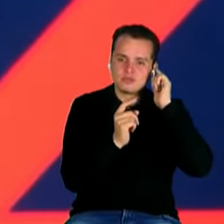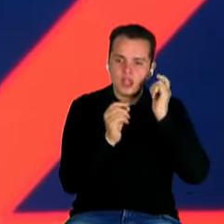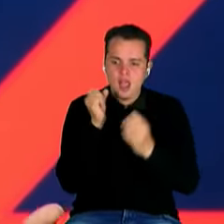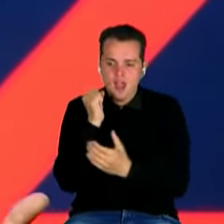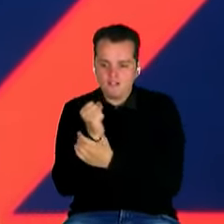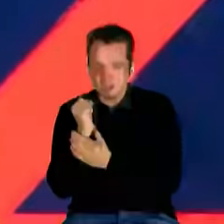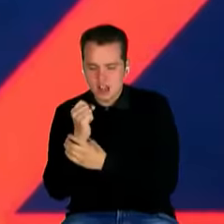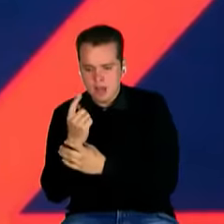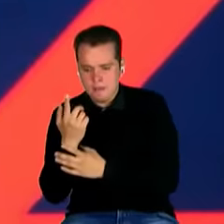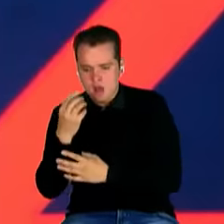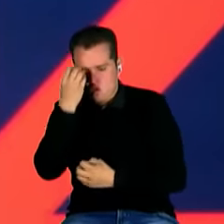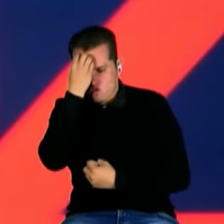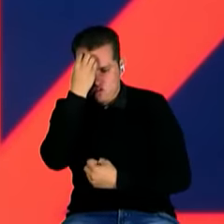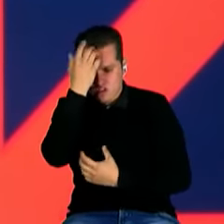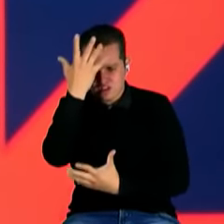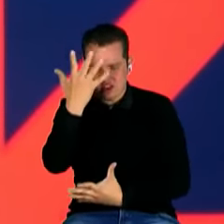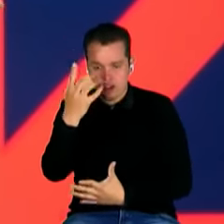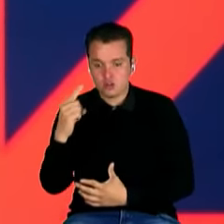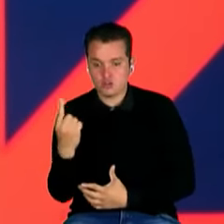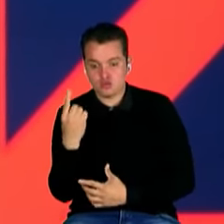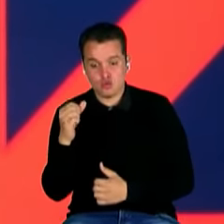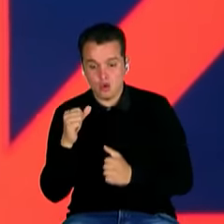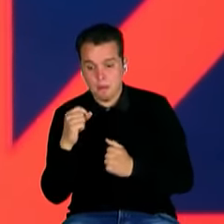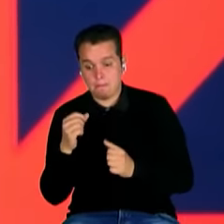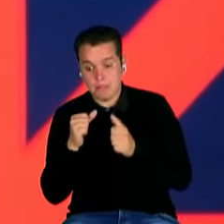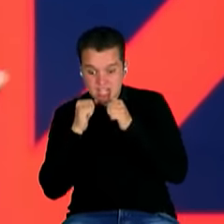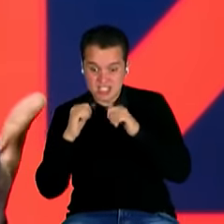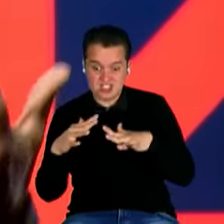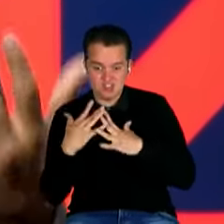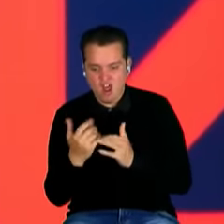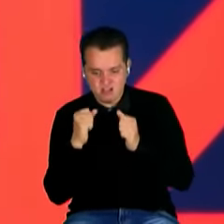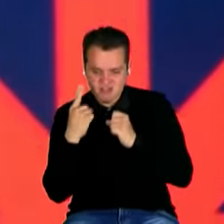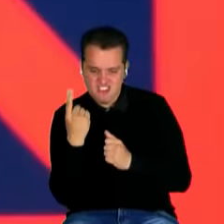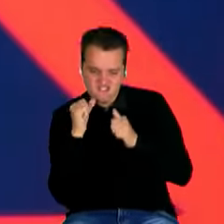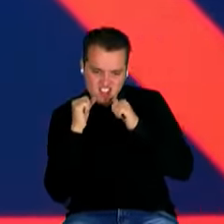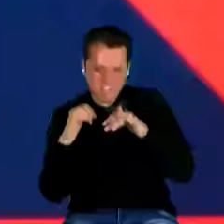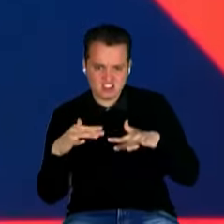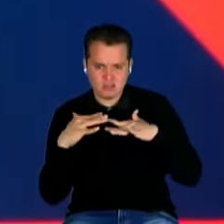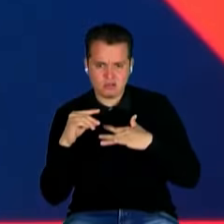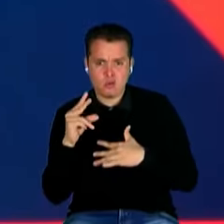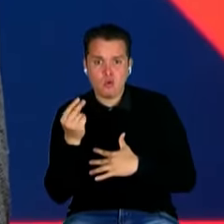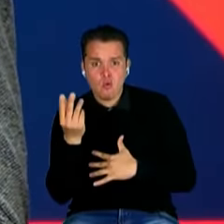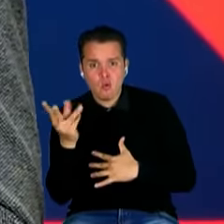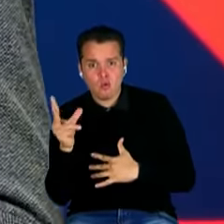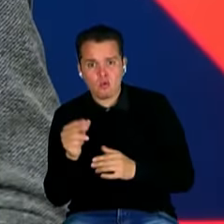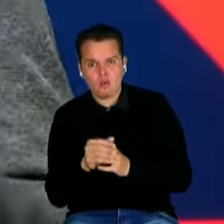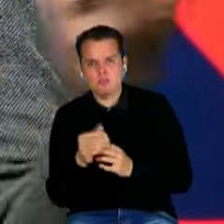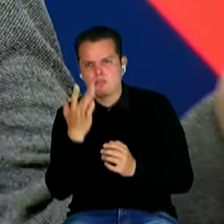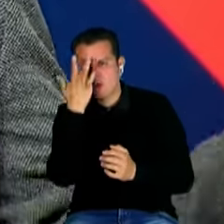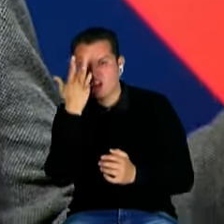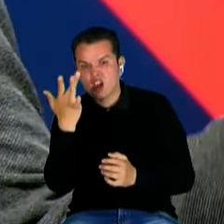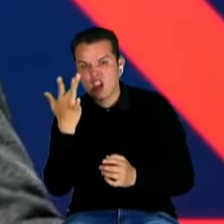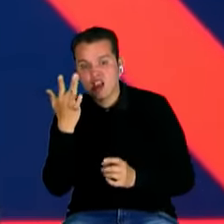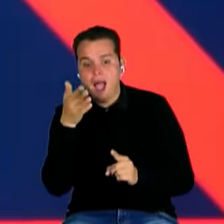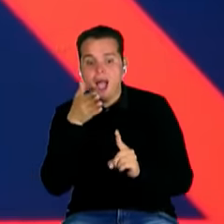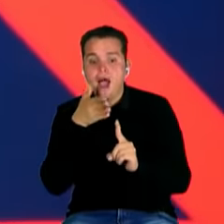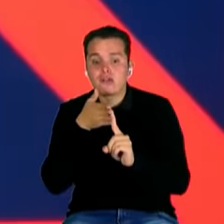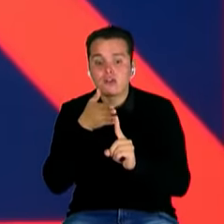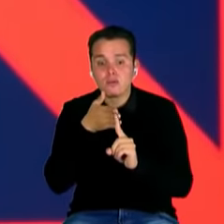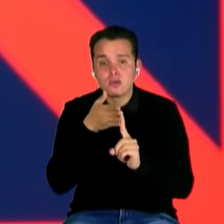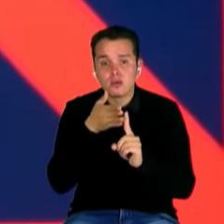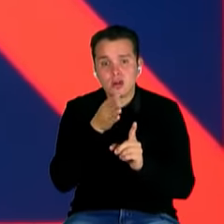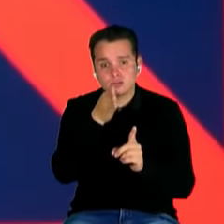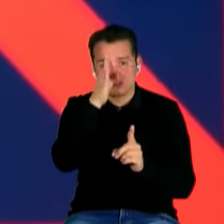Abraham obedece, no simplemente para que Dios lo bendiga, obedece porque está enamorado de